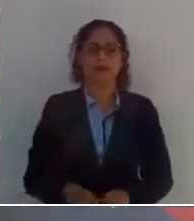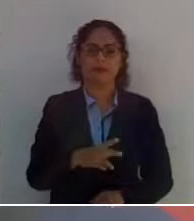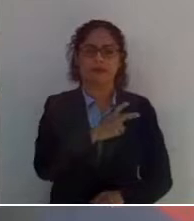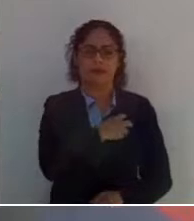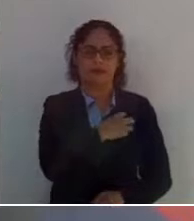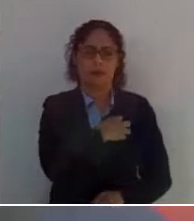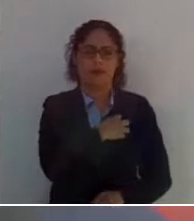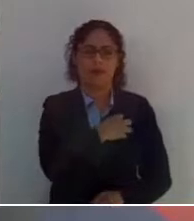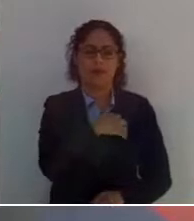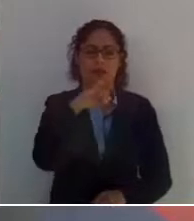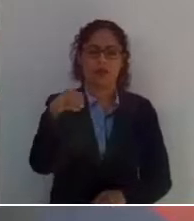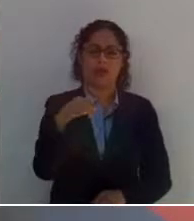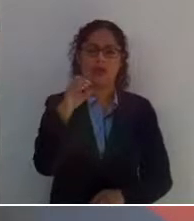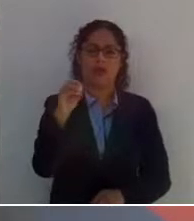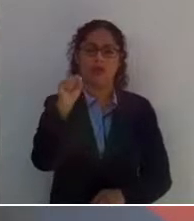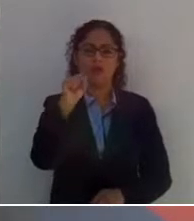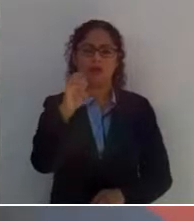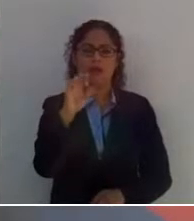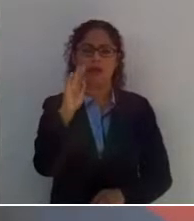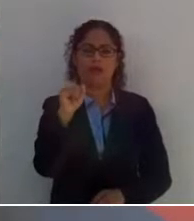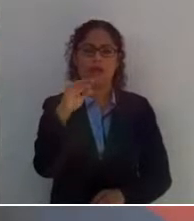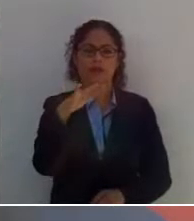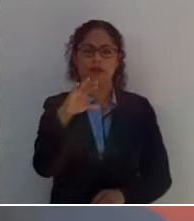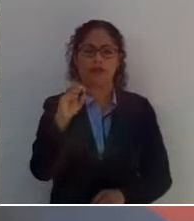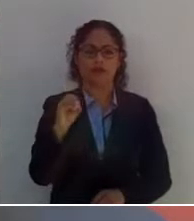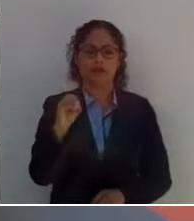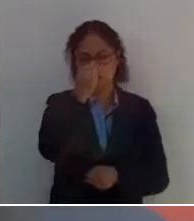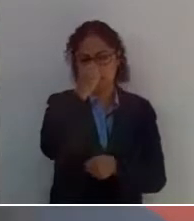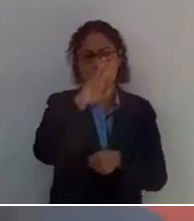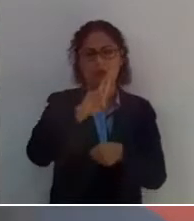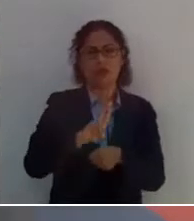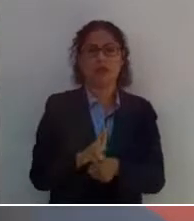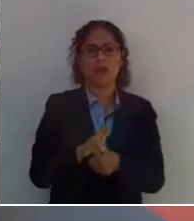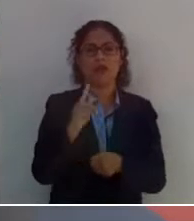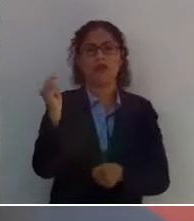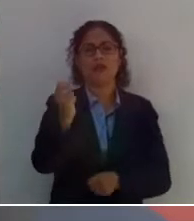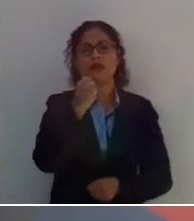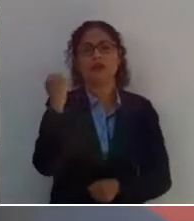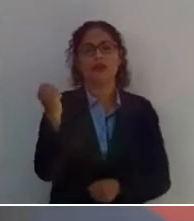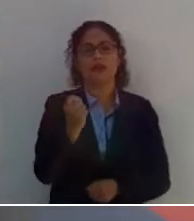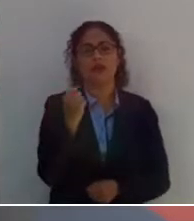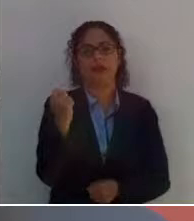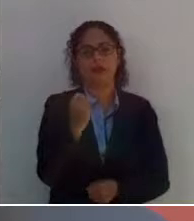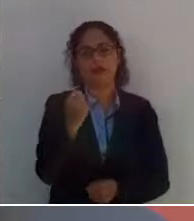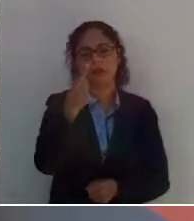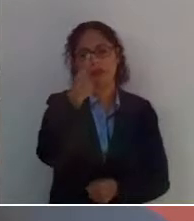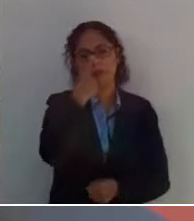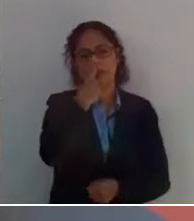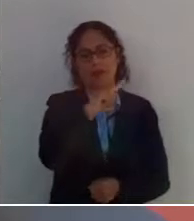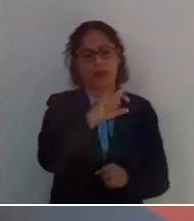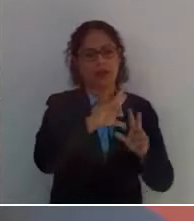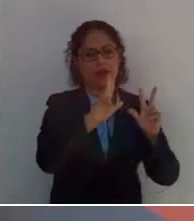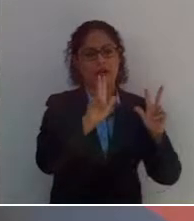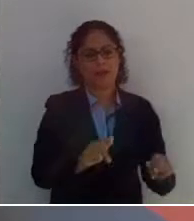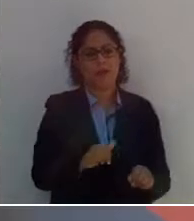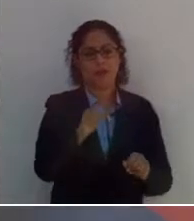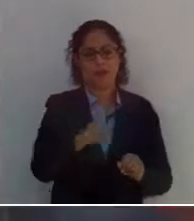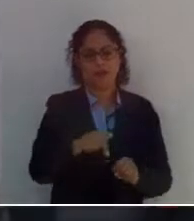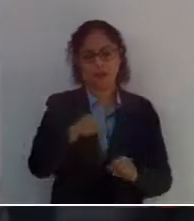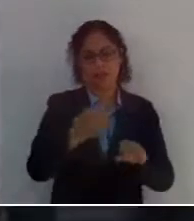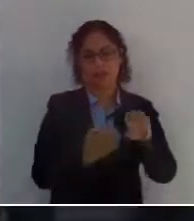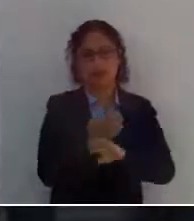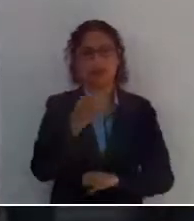Capitán José Francisco Carvajal Valderas, secretario técnico de las Mesas de Seguridad para la Construcción de la Paz en el Estado de